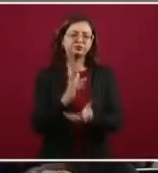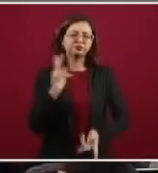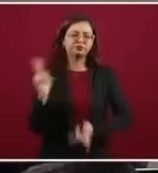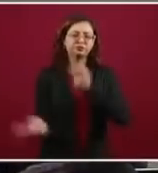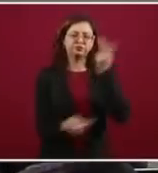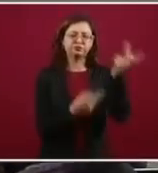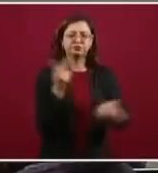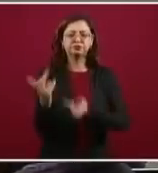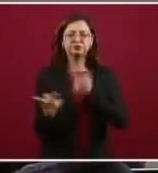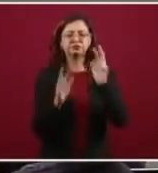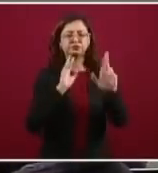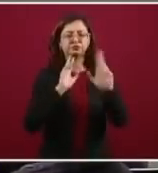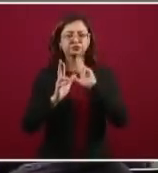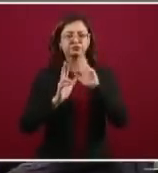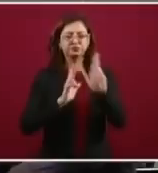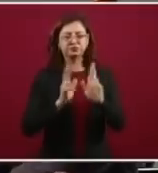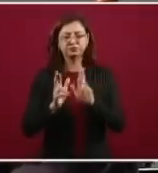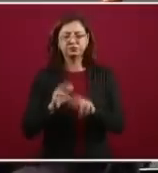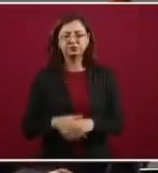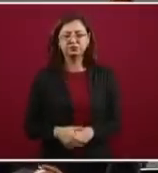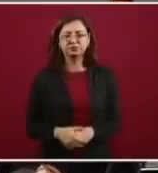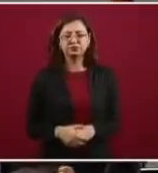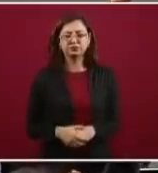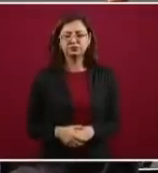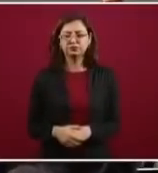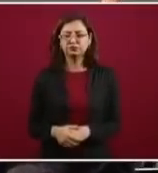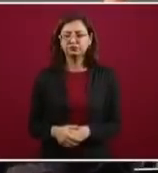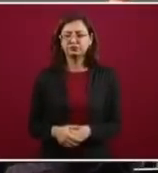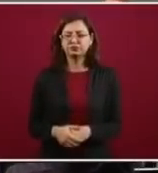preguntas. Nada más